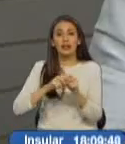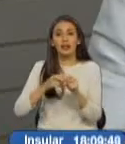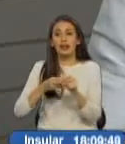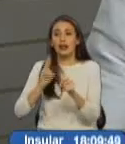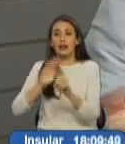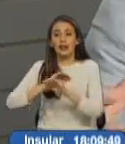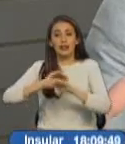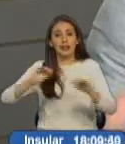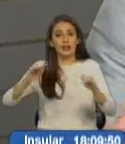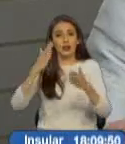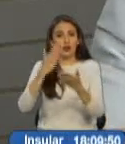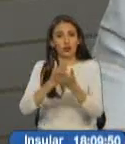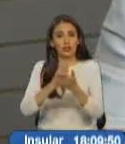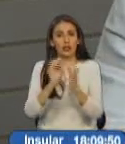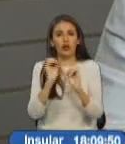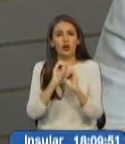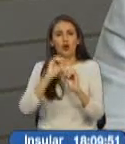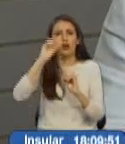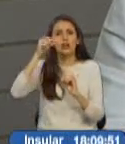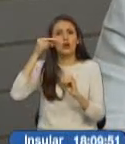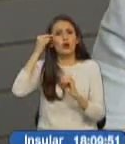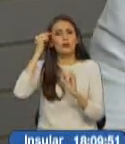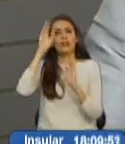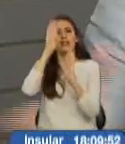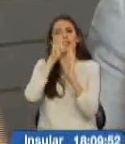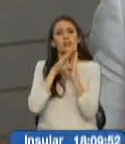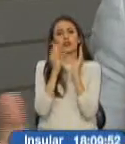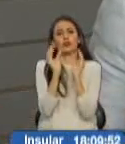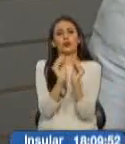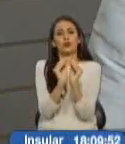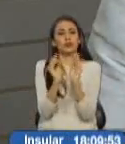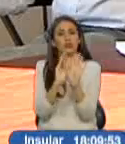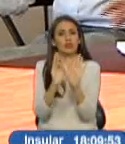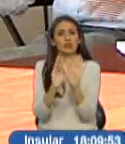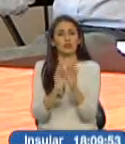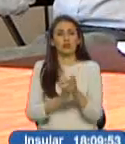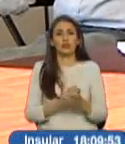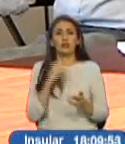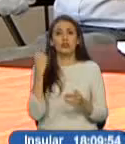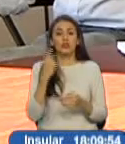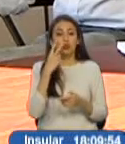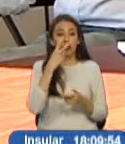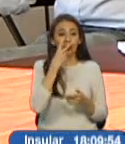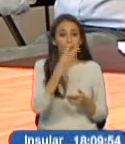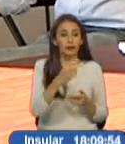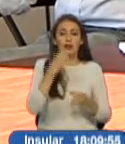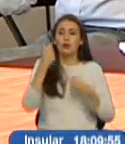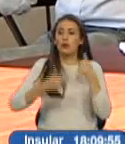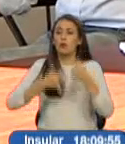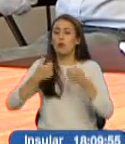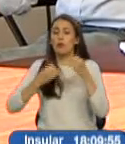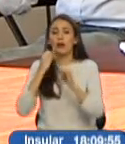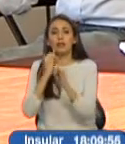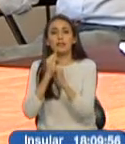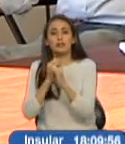un signo de que se vaya a achicar el Estado. De hecho, no hace falta achicar el Estado. Mientras Basabe señala que la desaparición de estas